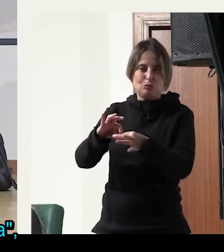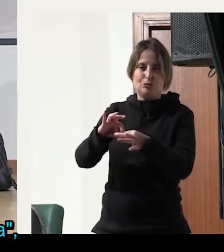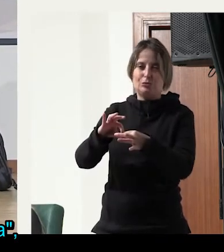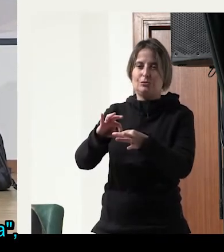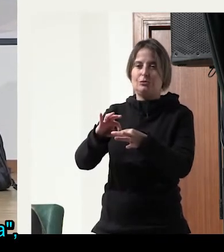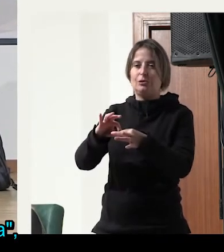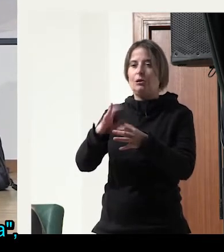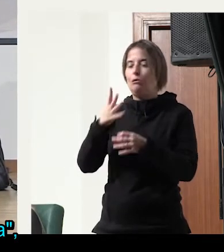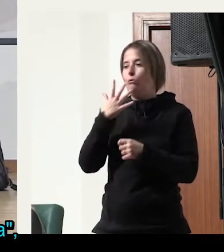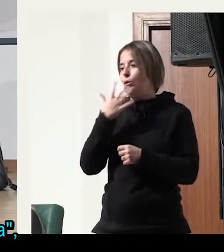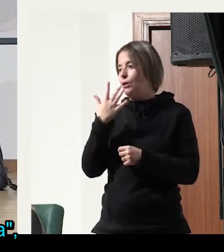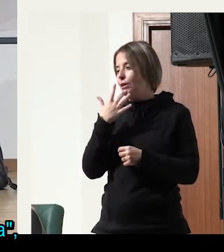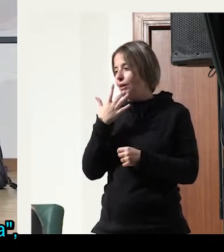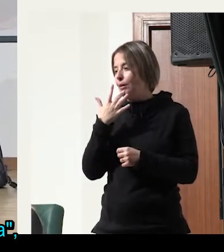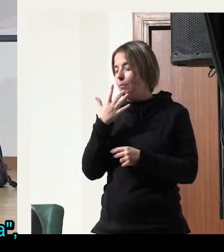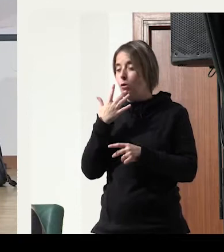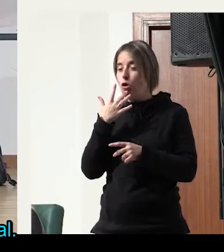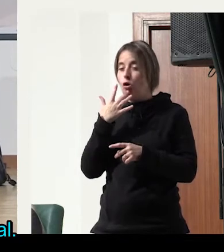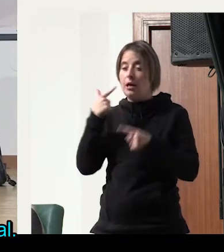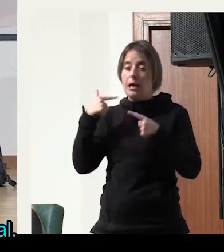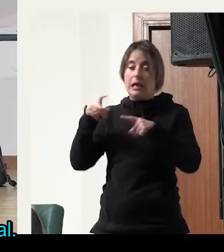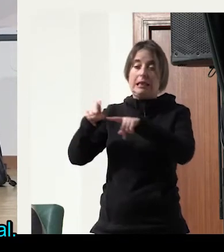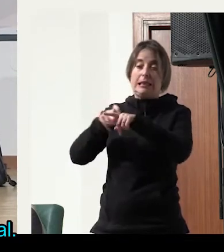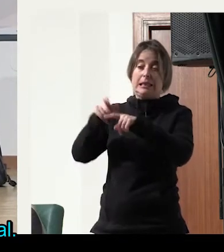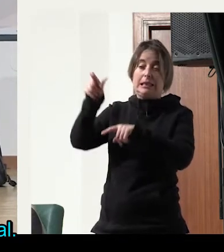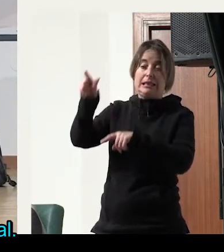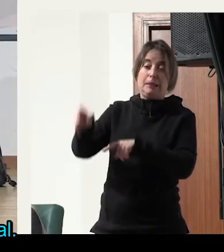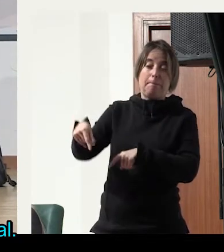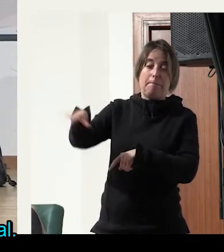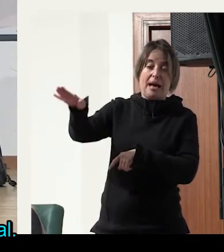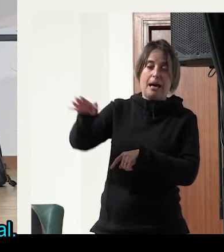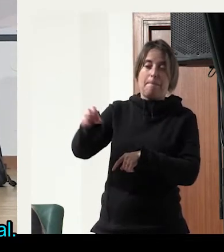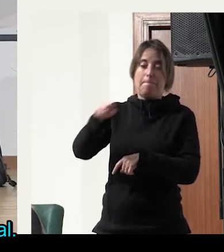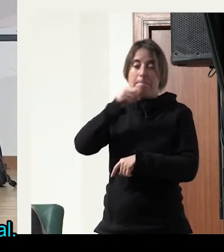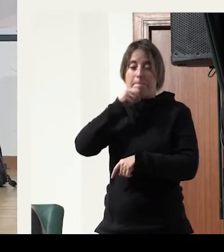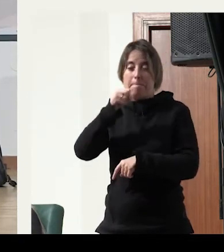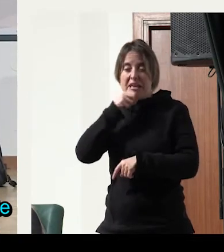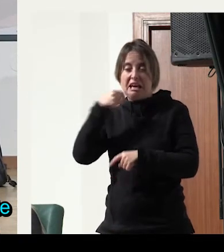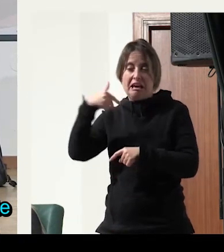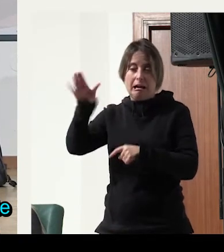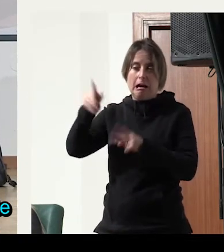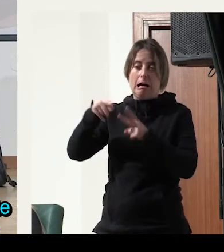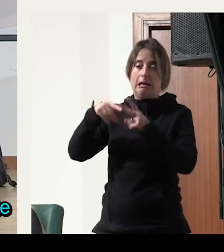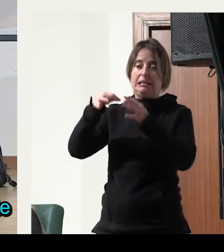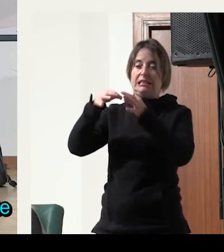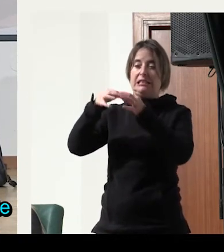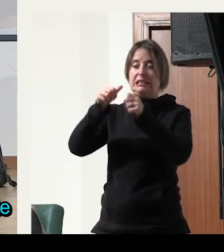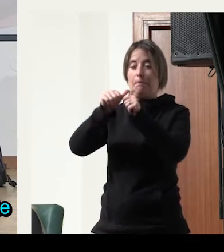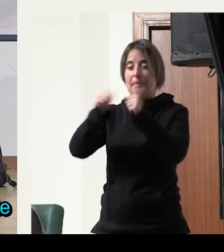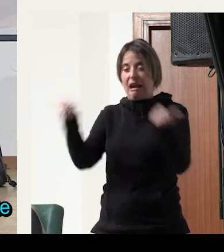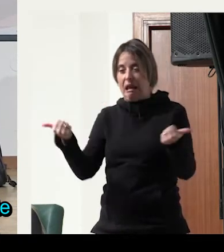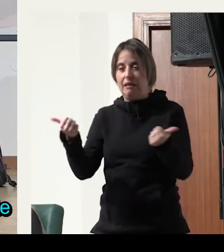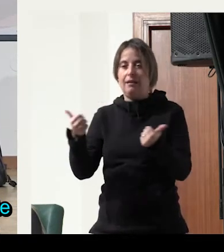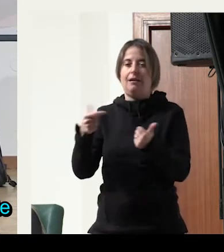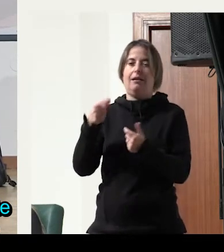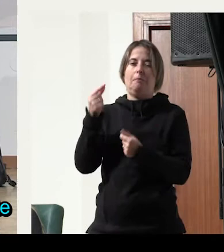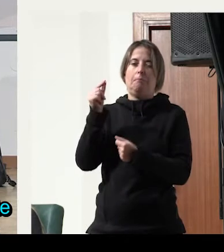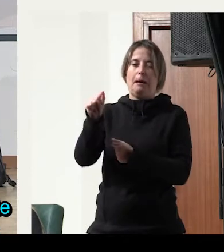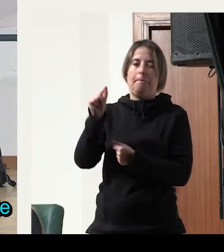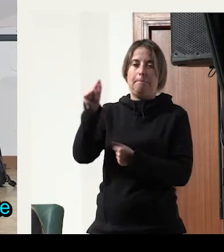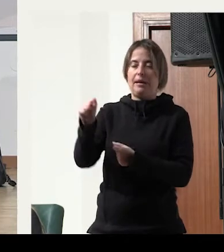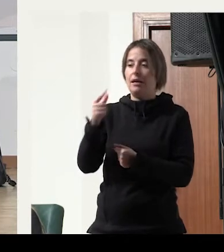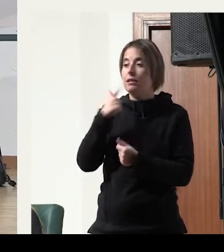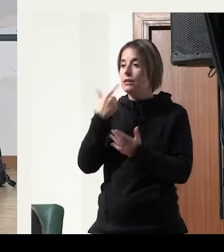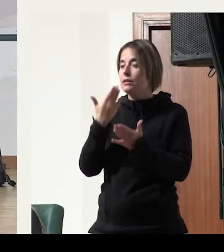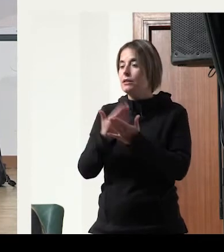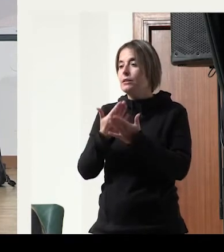como tipa, vieja, solterona, separada, lo que estás comentando y tal? Algo que no es nada evidente si se utilizan esos